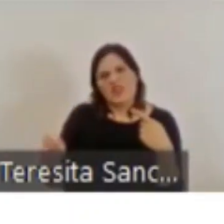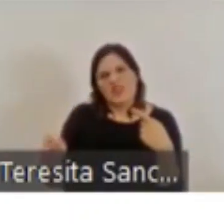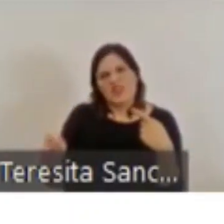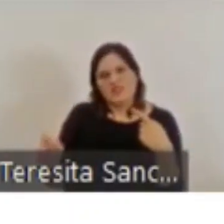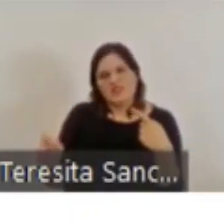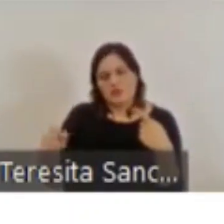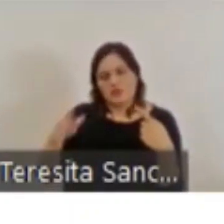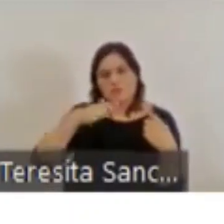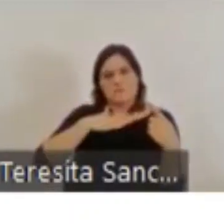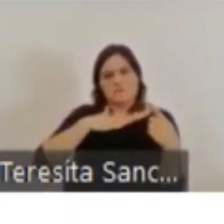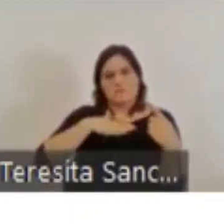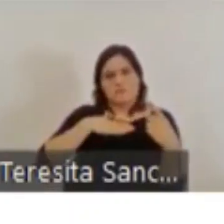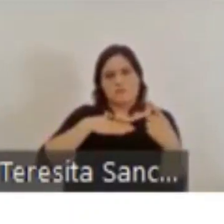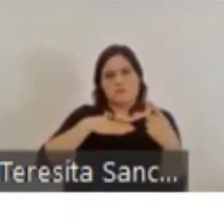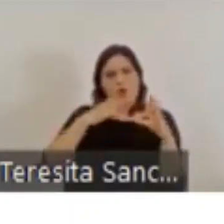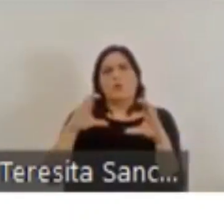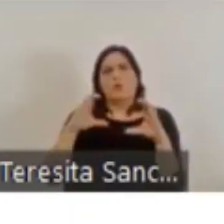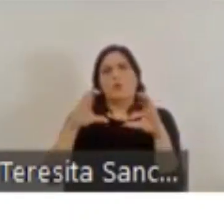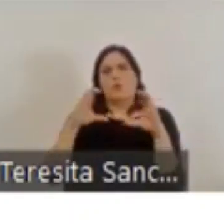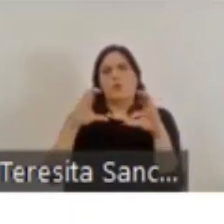ello,